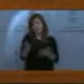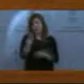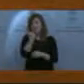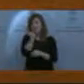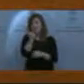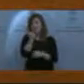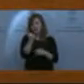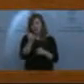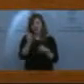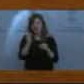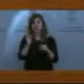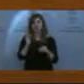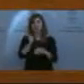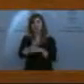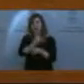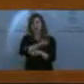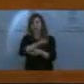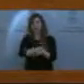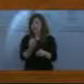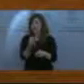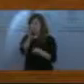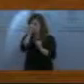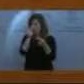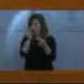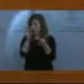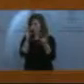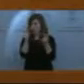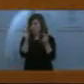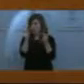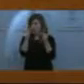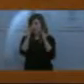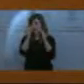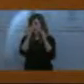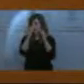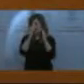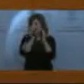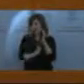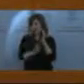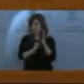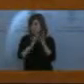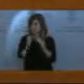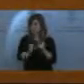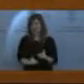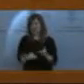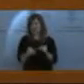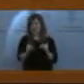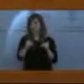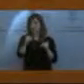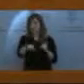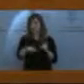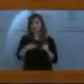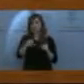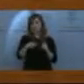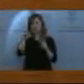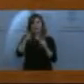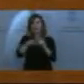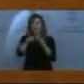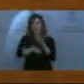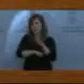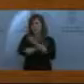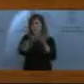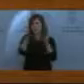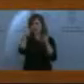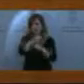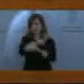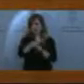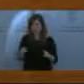Asturias al deporte, solo hay que ver los presupuestos menguantes. Cada vez hay menos apoyo financiero y tampoco está encaminado a una consecución de unos objetivos claros. Habla